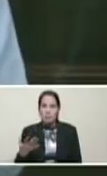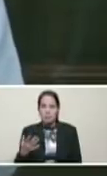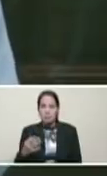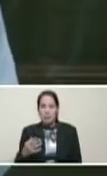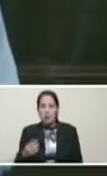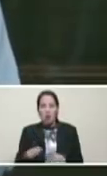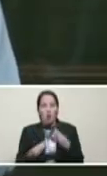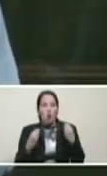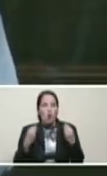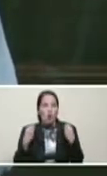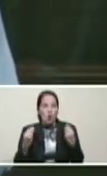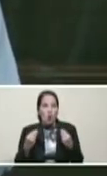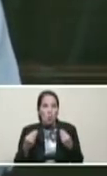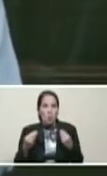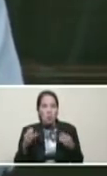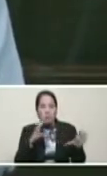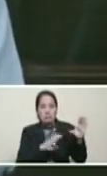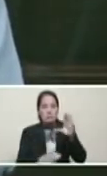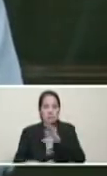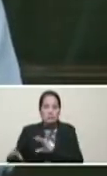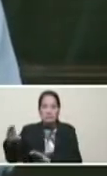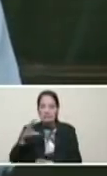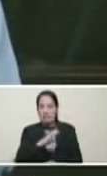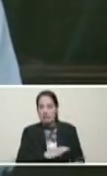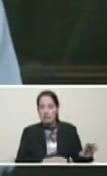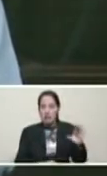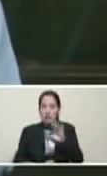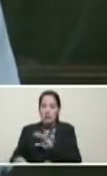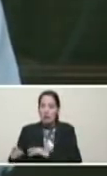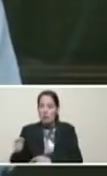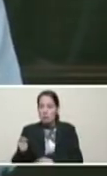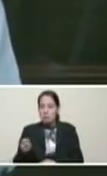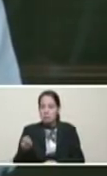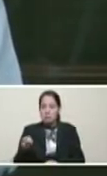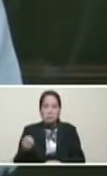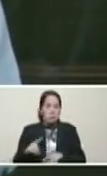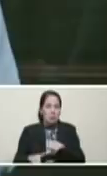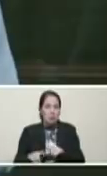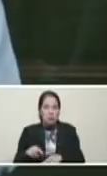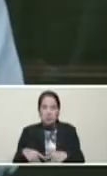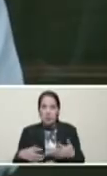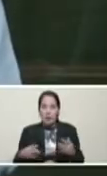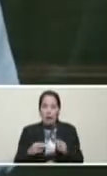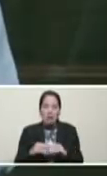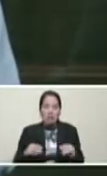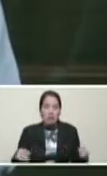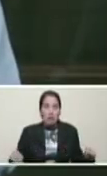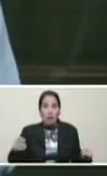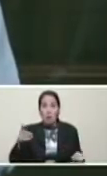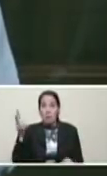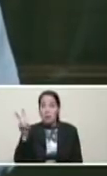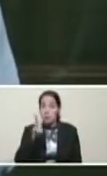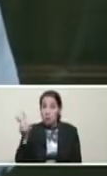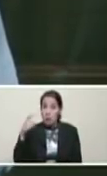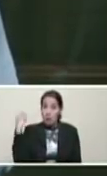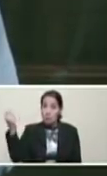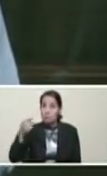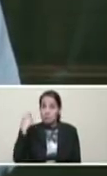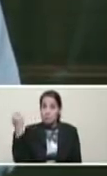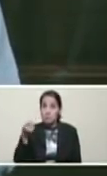cereales precisamente en el llano venezolano en la tierra venezolana y allá está en cojedes